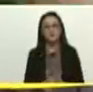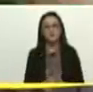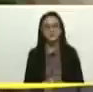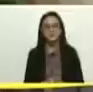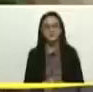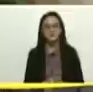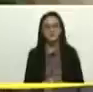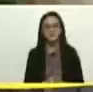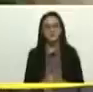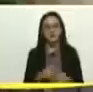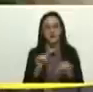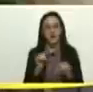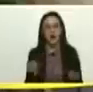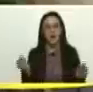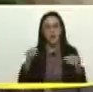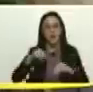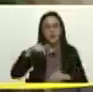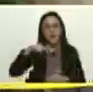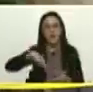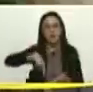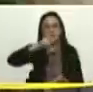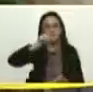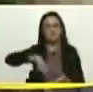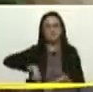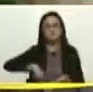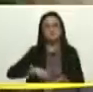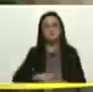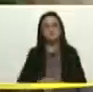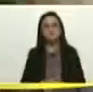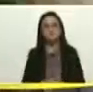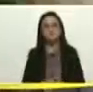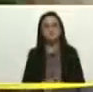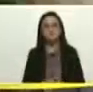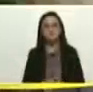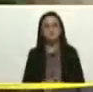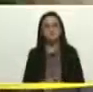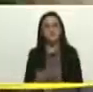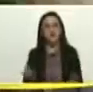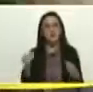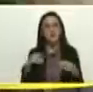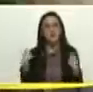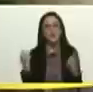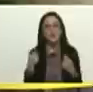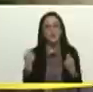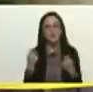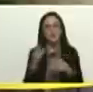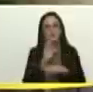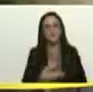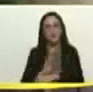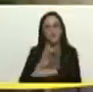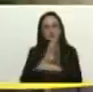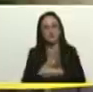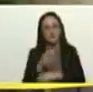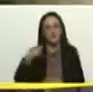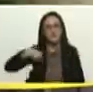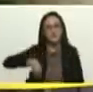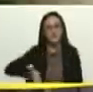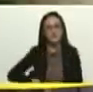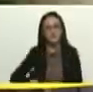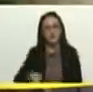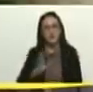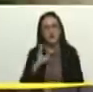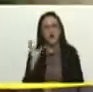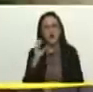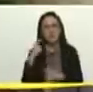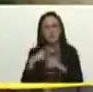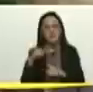Y este acuerdo que hoy estamos firmando, el acuerdo de promoción y protección de inversiones entre Colombia